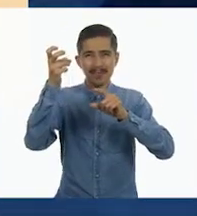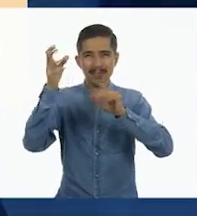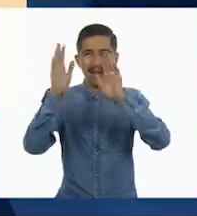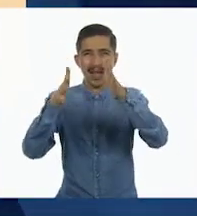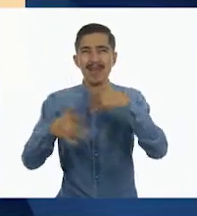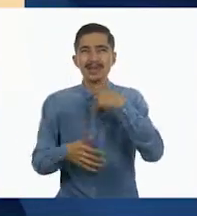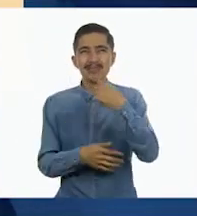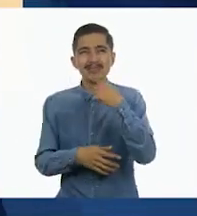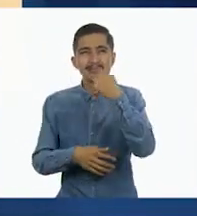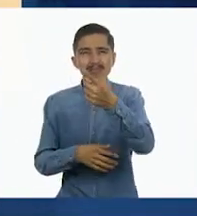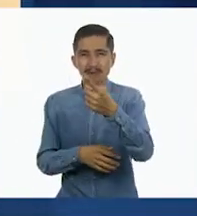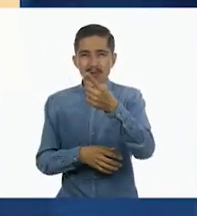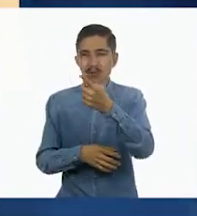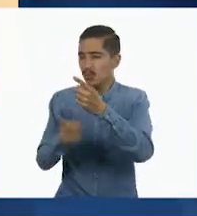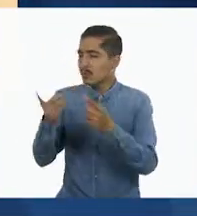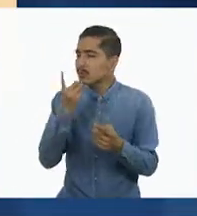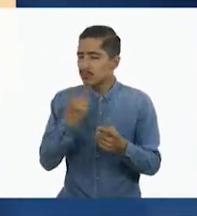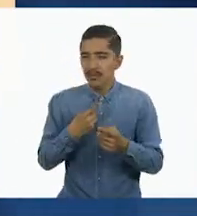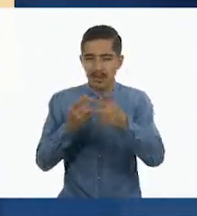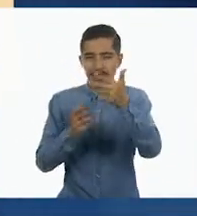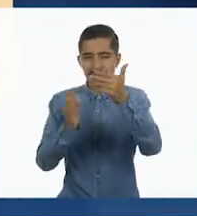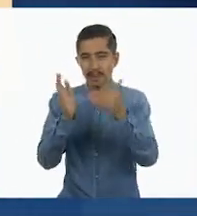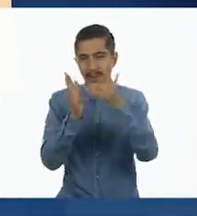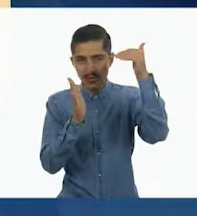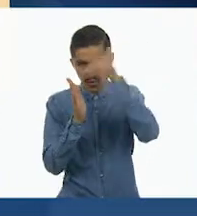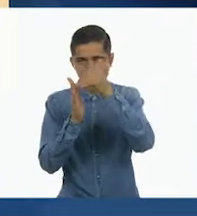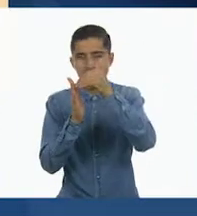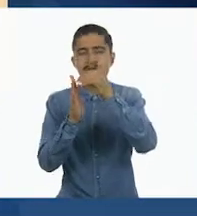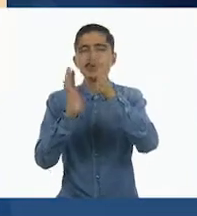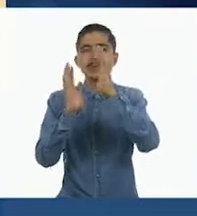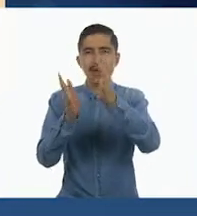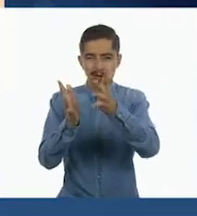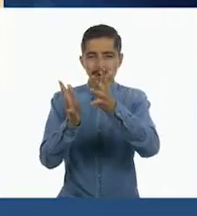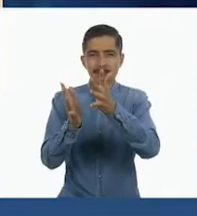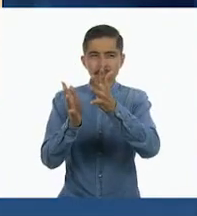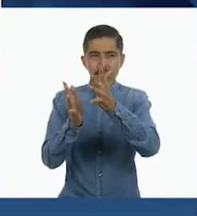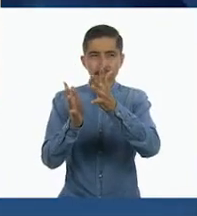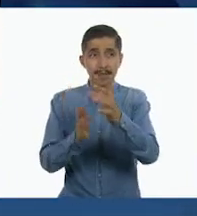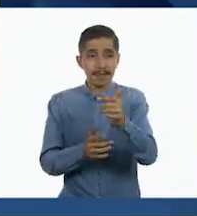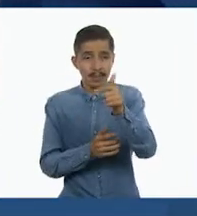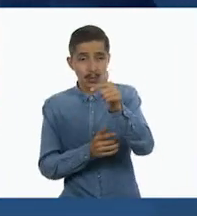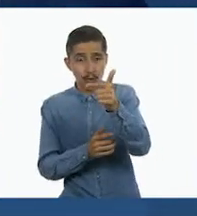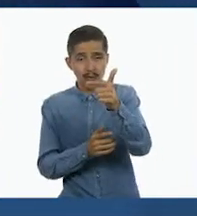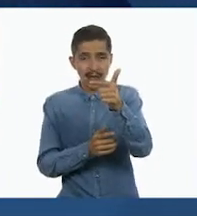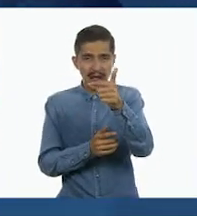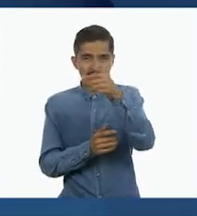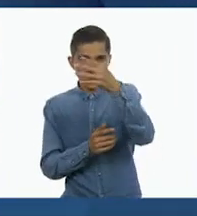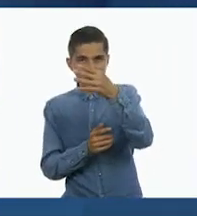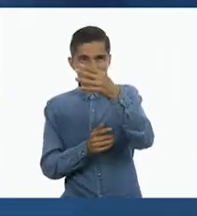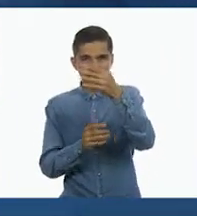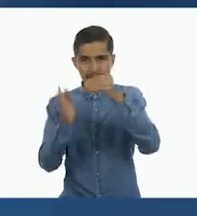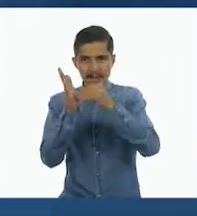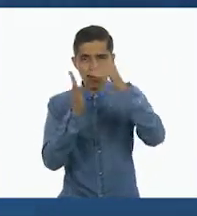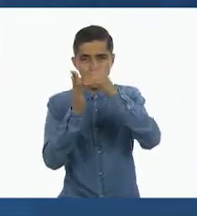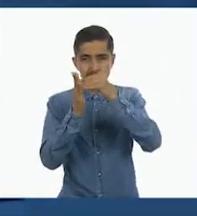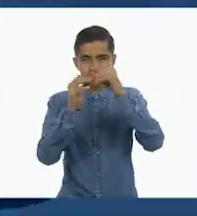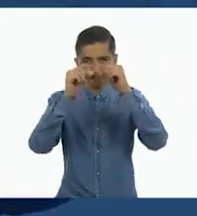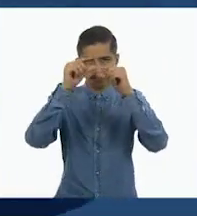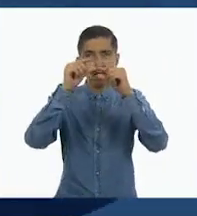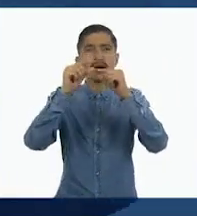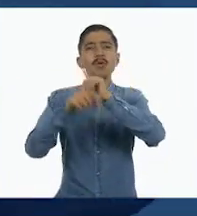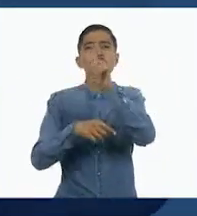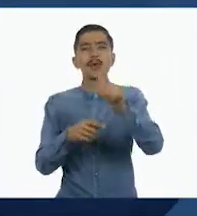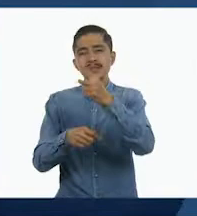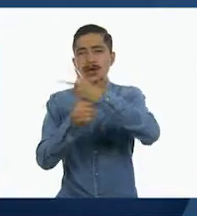mencionamos aquí, la que tú me decías de 13 millones, la primera, ahí está entre el 12 y el 14 millones. Sí. Y la segunda, que